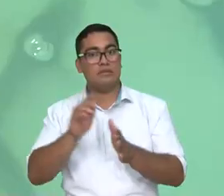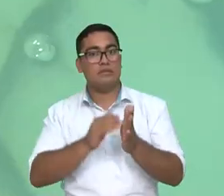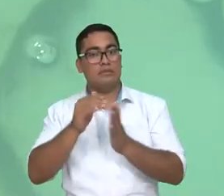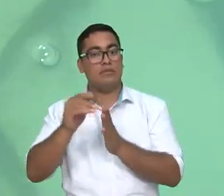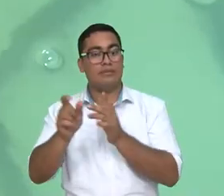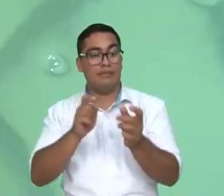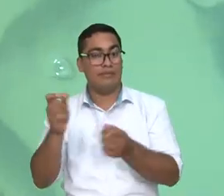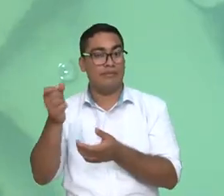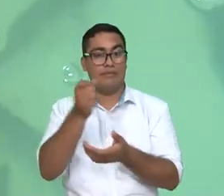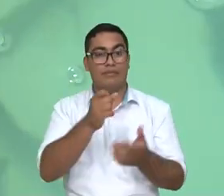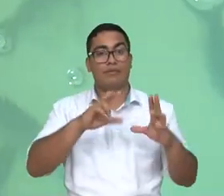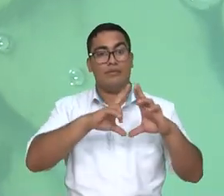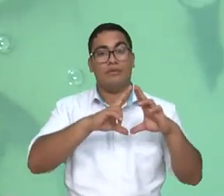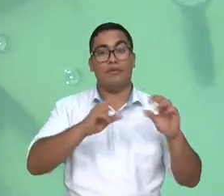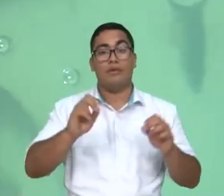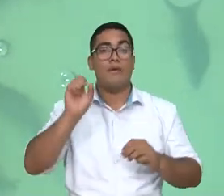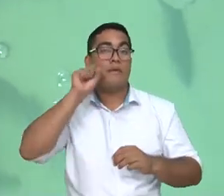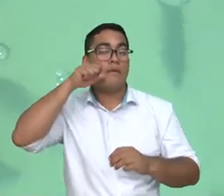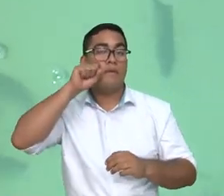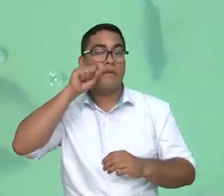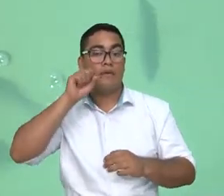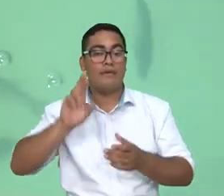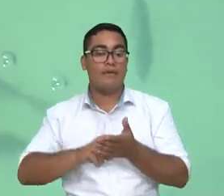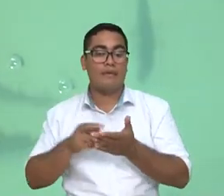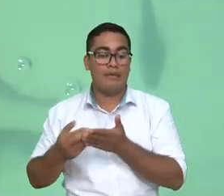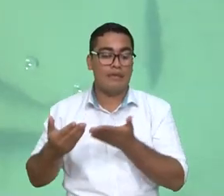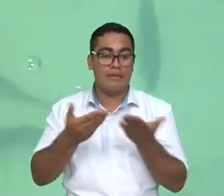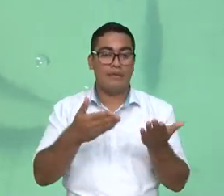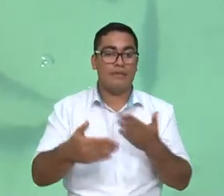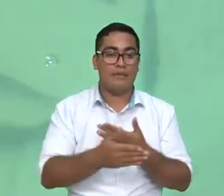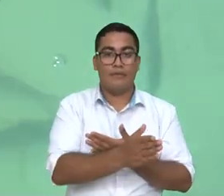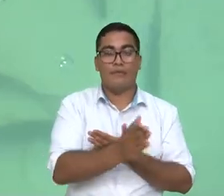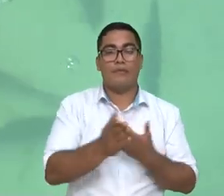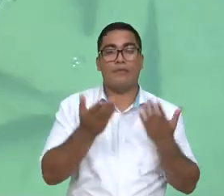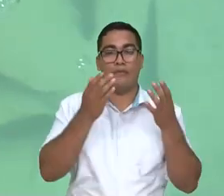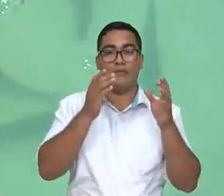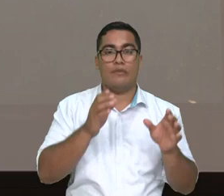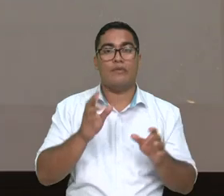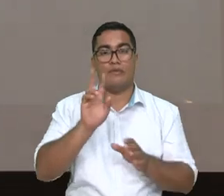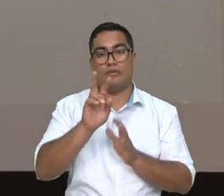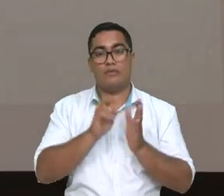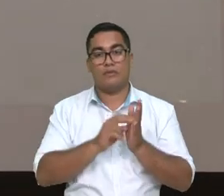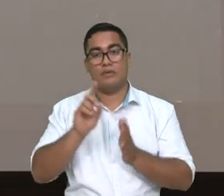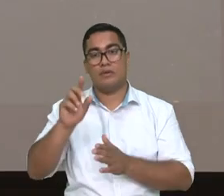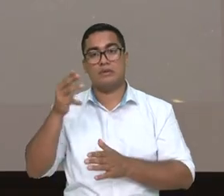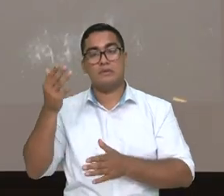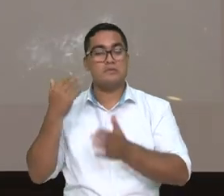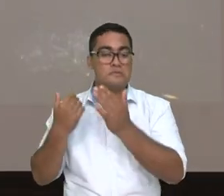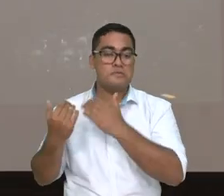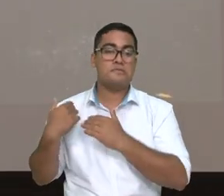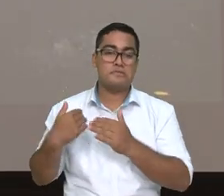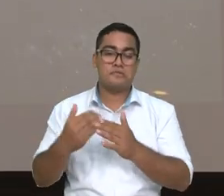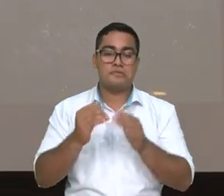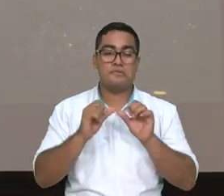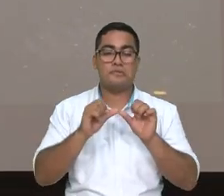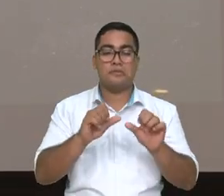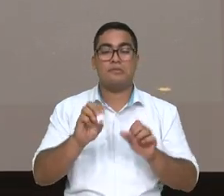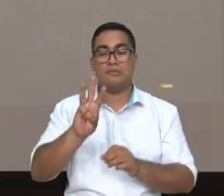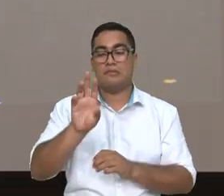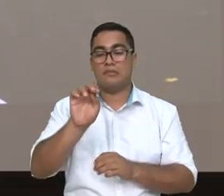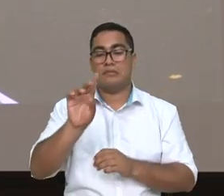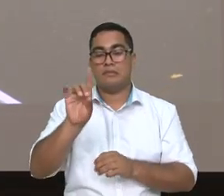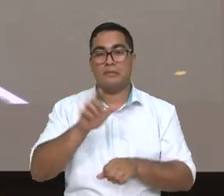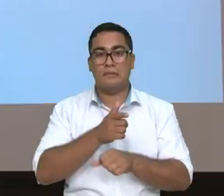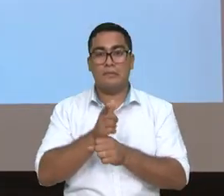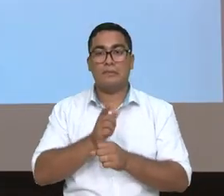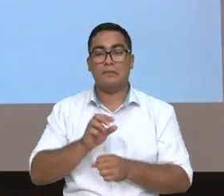Taiwán forma parte del programa Maricultura, que lo desarrollan desde el año 2019. Con cámara de Wendel Noguera para el